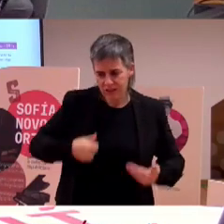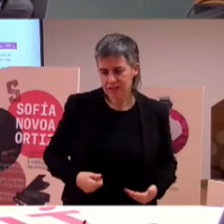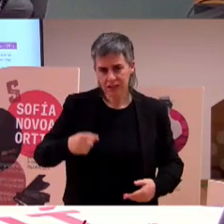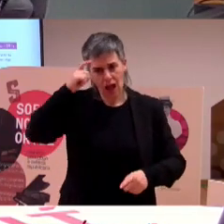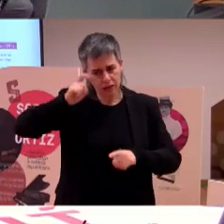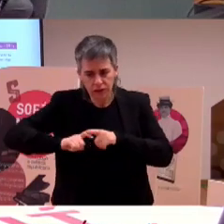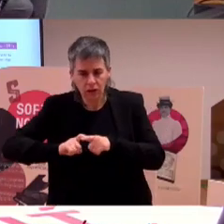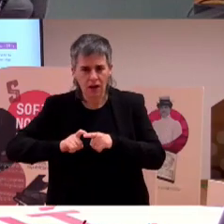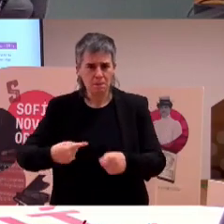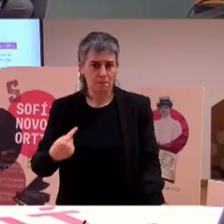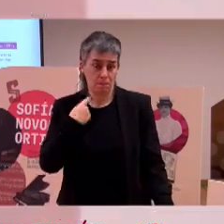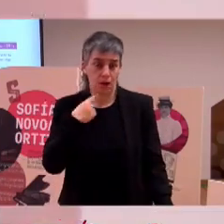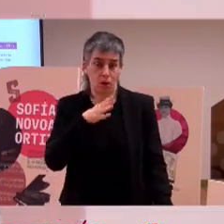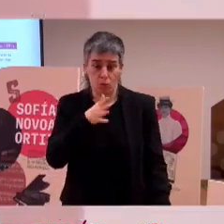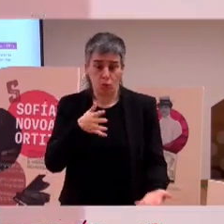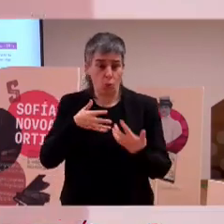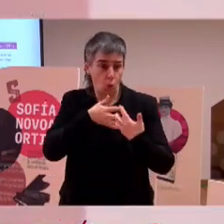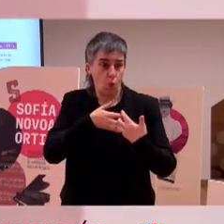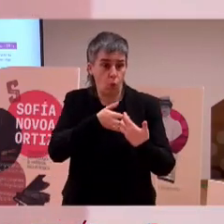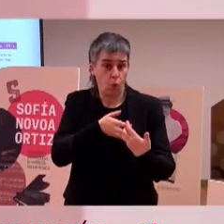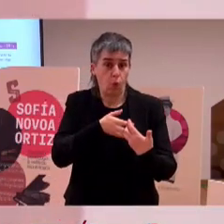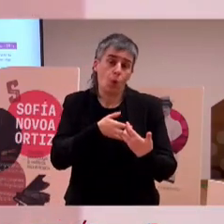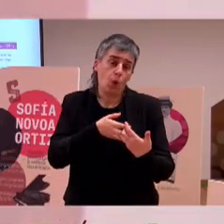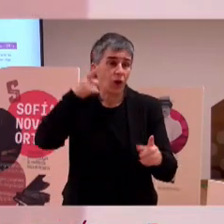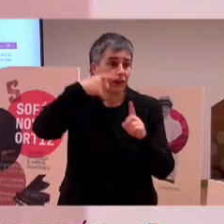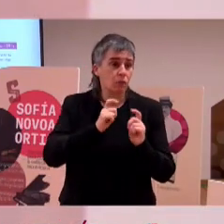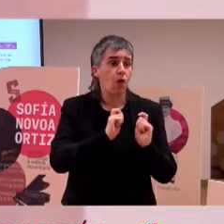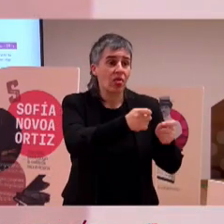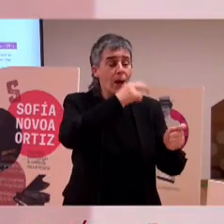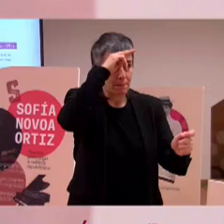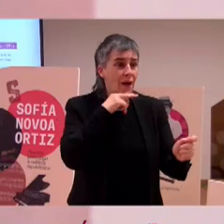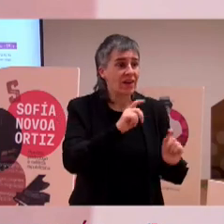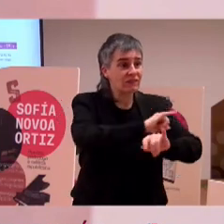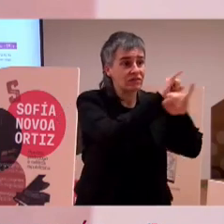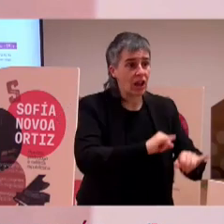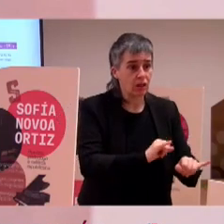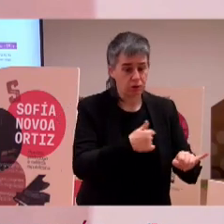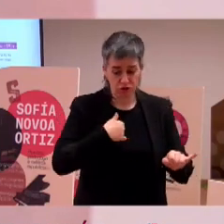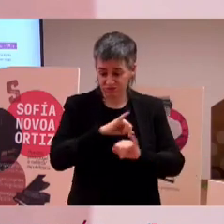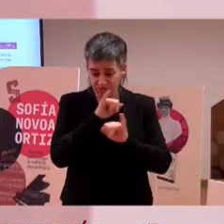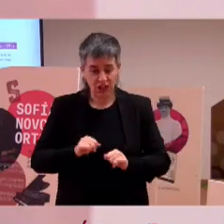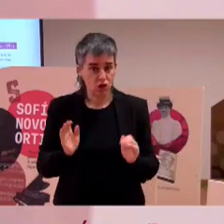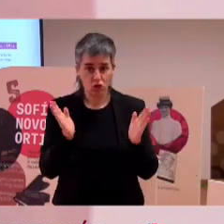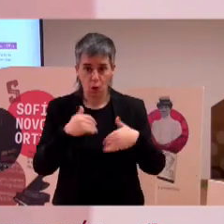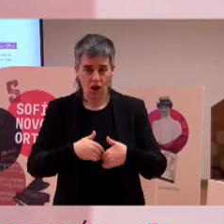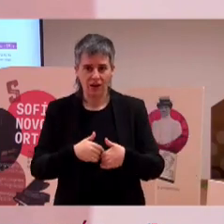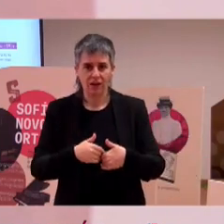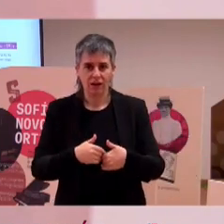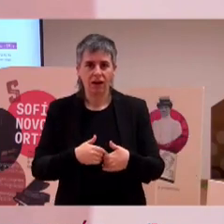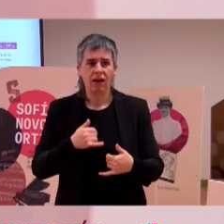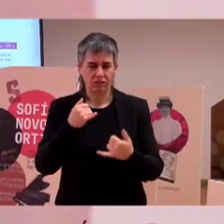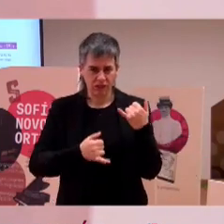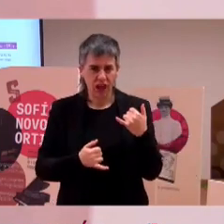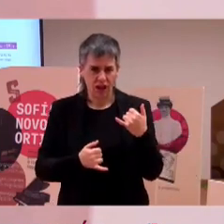cosa que, si bien haría la felicidad de papá, jamás haría la mía, ¿creéis que vale la pena perder todo eso por la vanidad